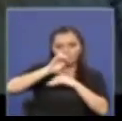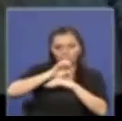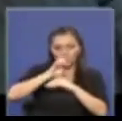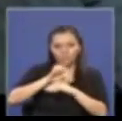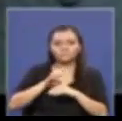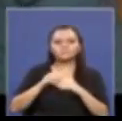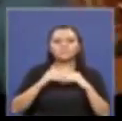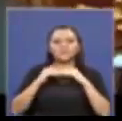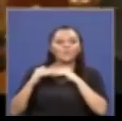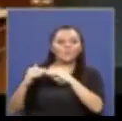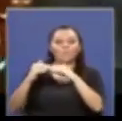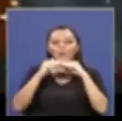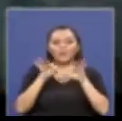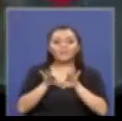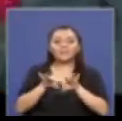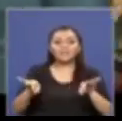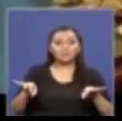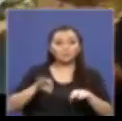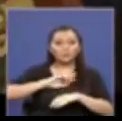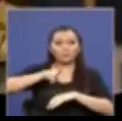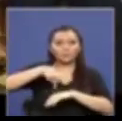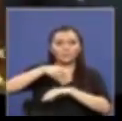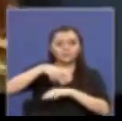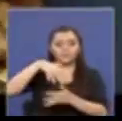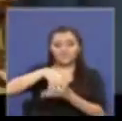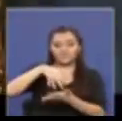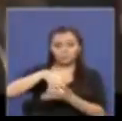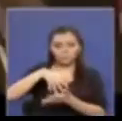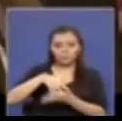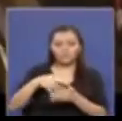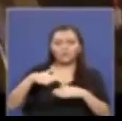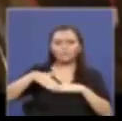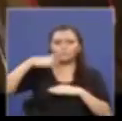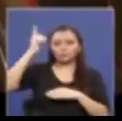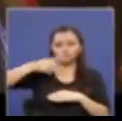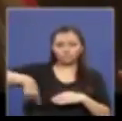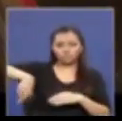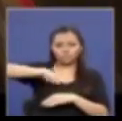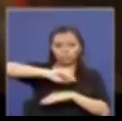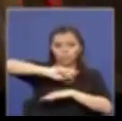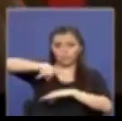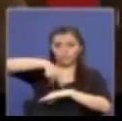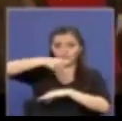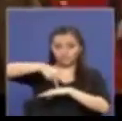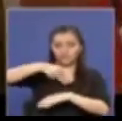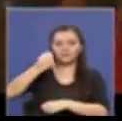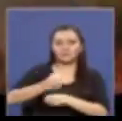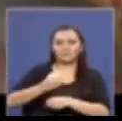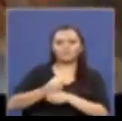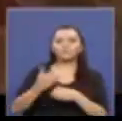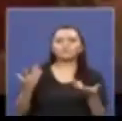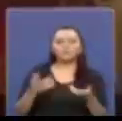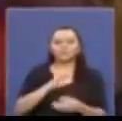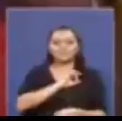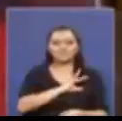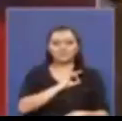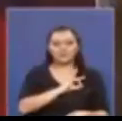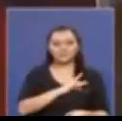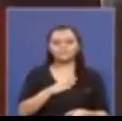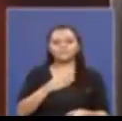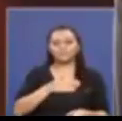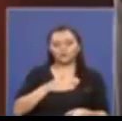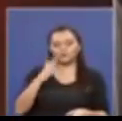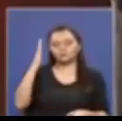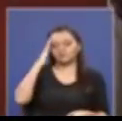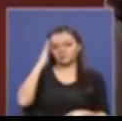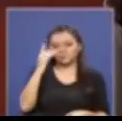que hay decenas de miles de ecuatorianos, muchos de ellos profesionales, trabajando en Chile. Yo sé que ya les he